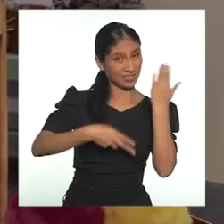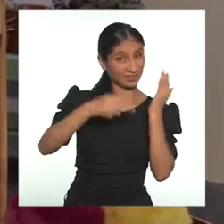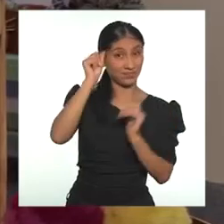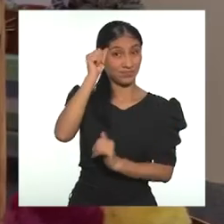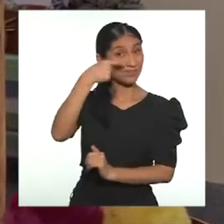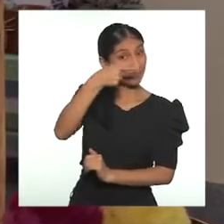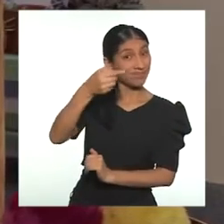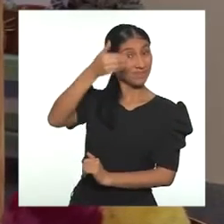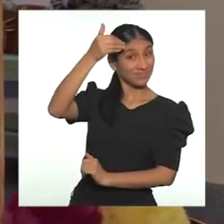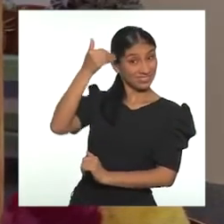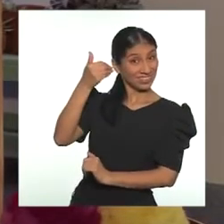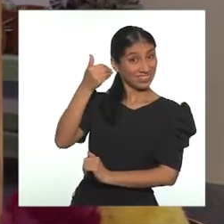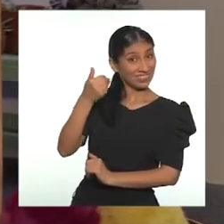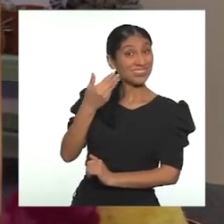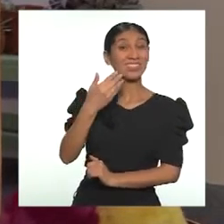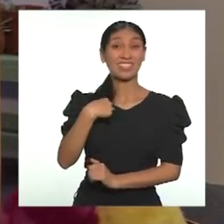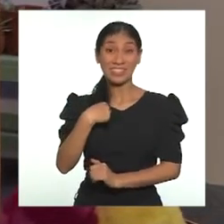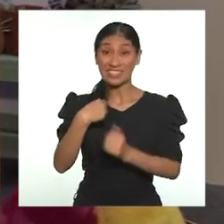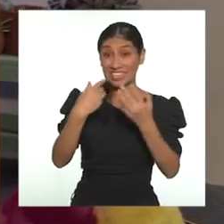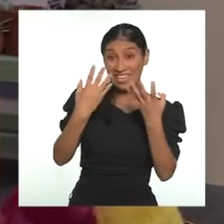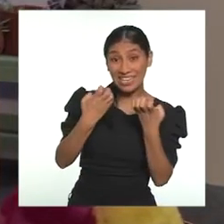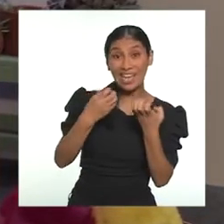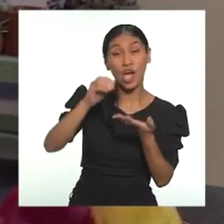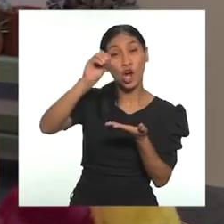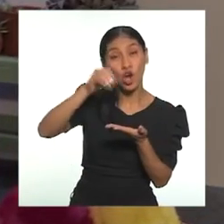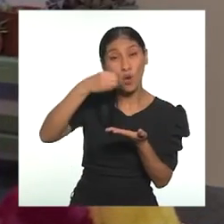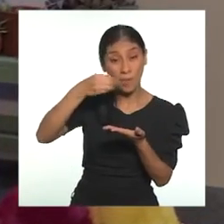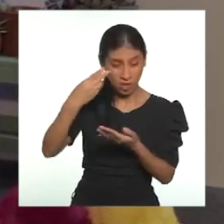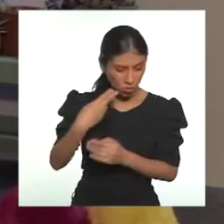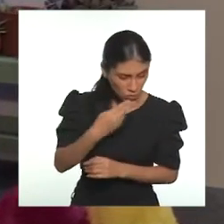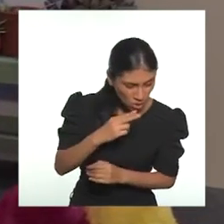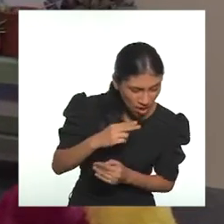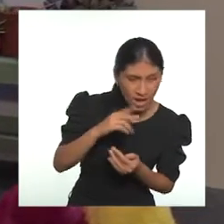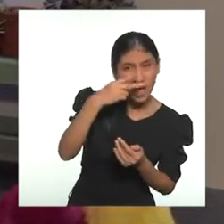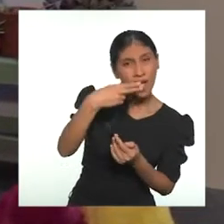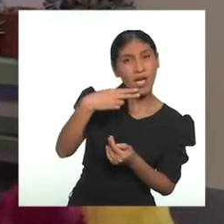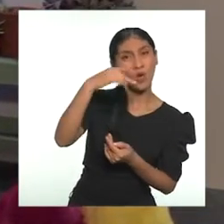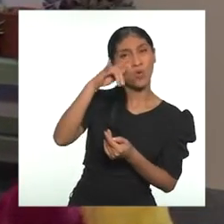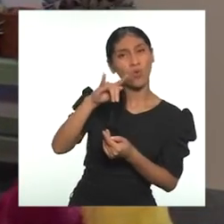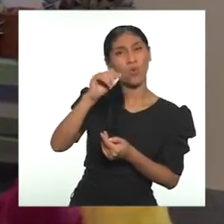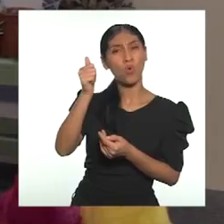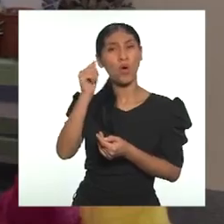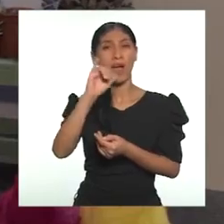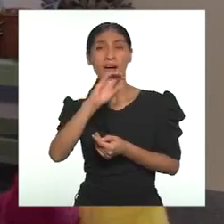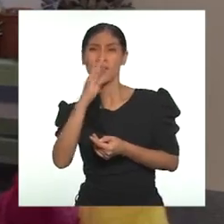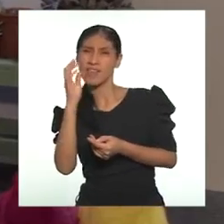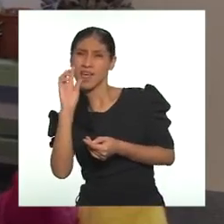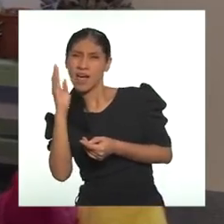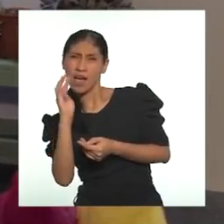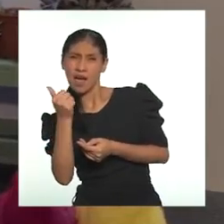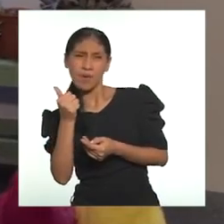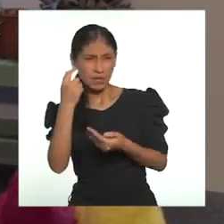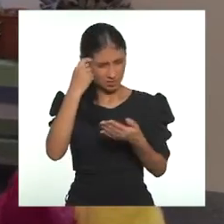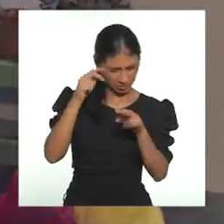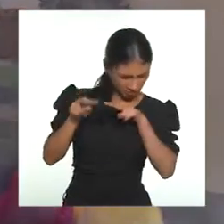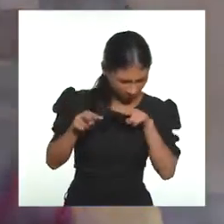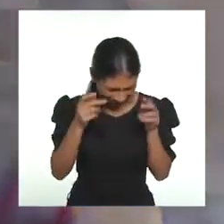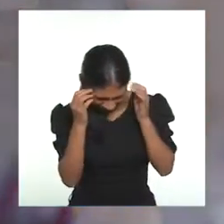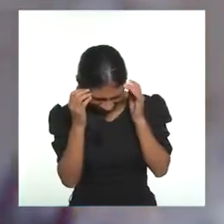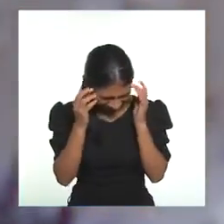¿Recuerdan que la semana pasada quería comer una guayaba? Pero como se veía rara, yo no sabía si comérmela